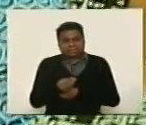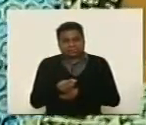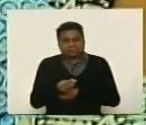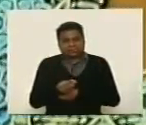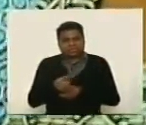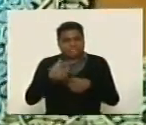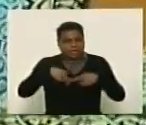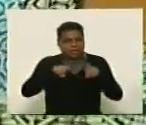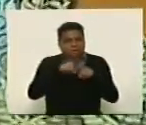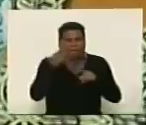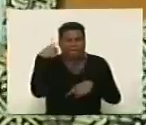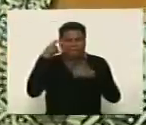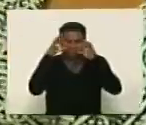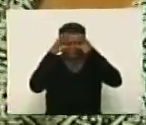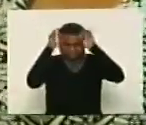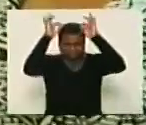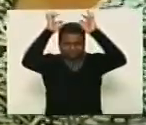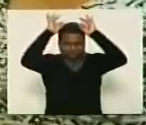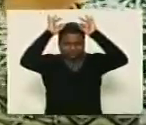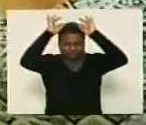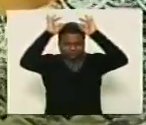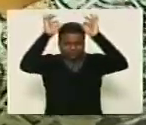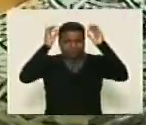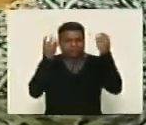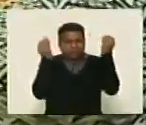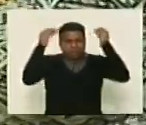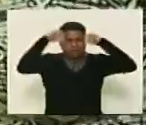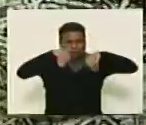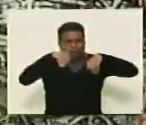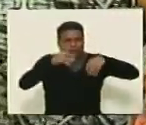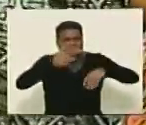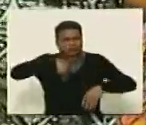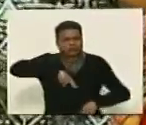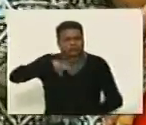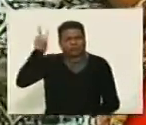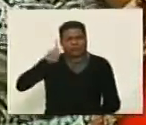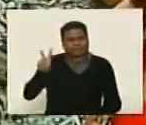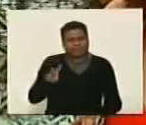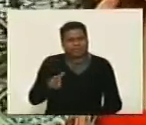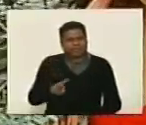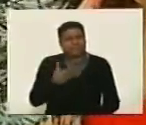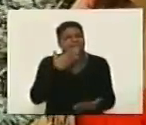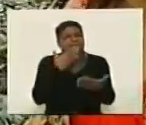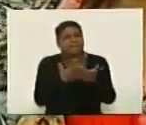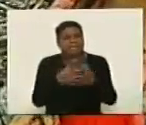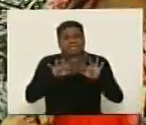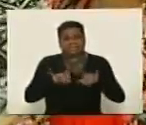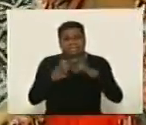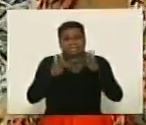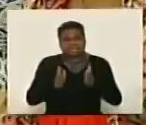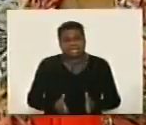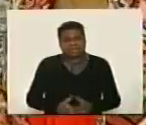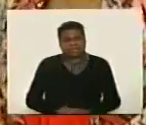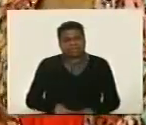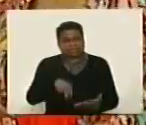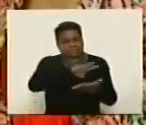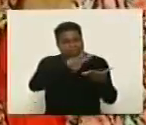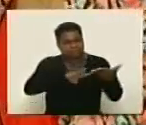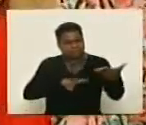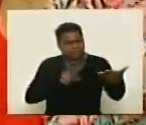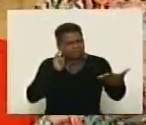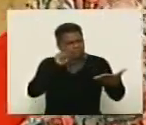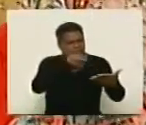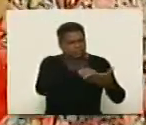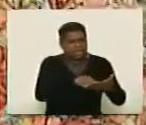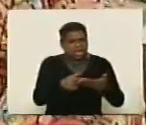¿verdad? La que estamos haciendo de acuerdo con lo que somos los venezolanos y las venezolanas. Así que yo voy a pedir al secretario que lea el acuerdo y